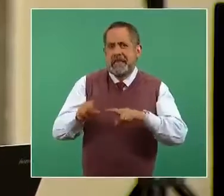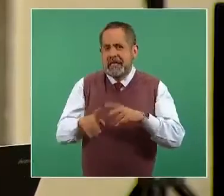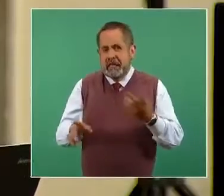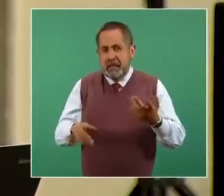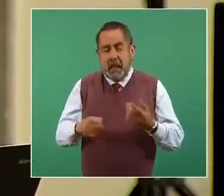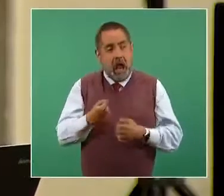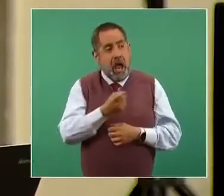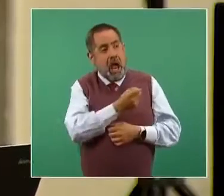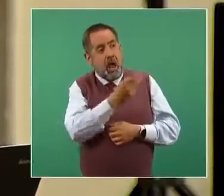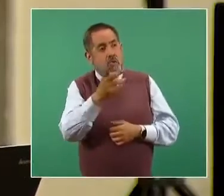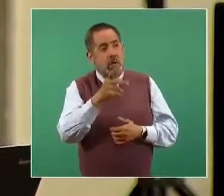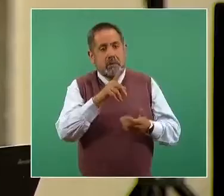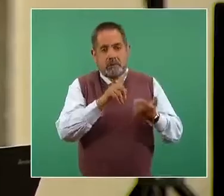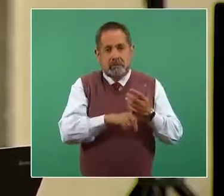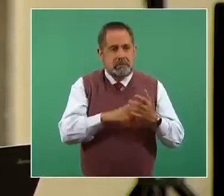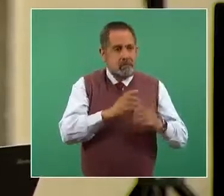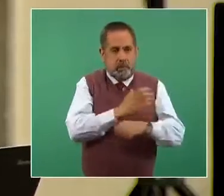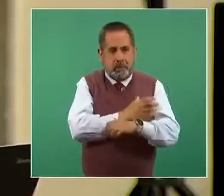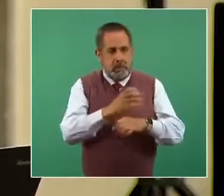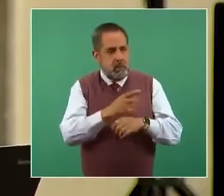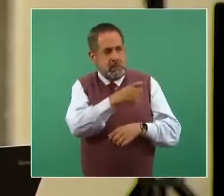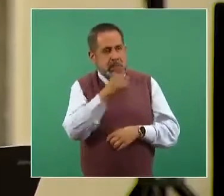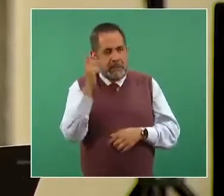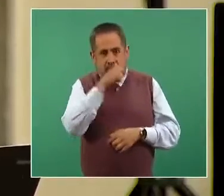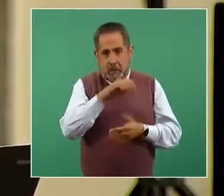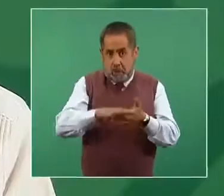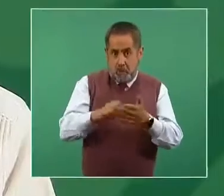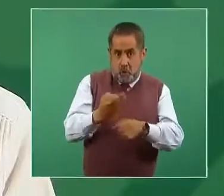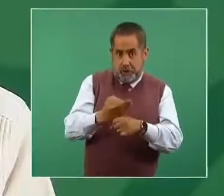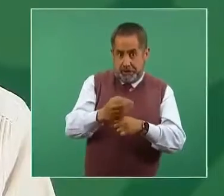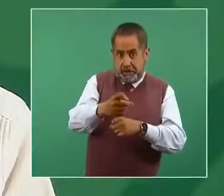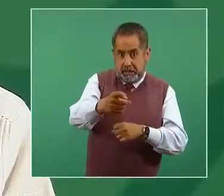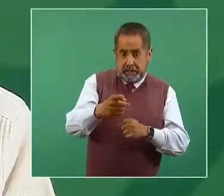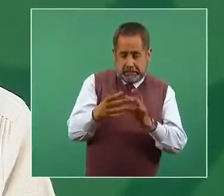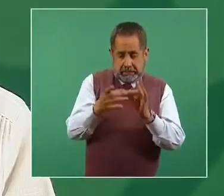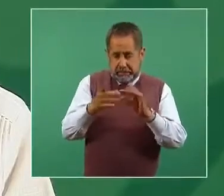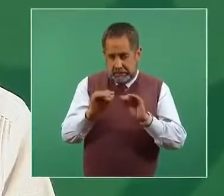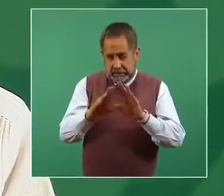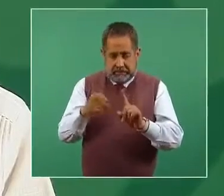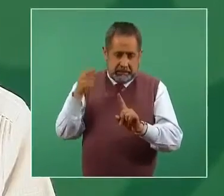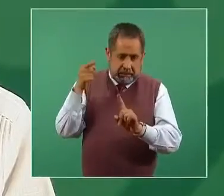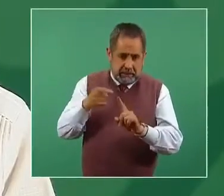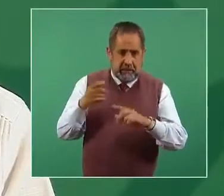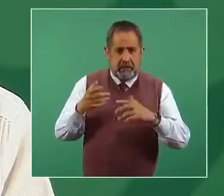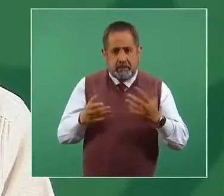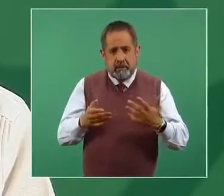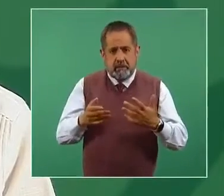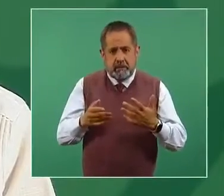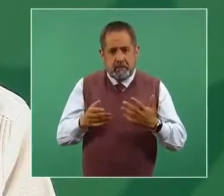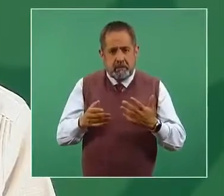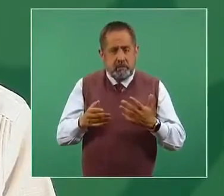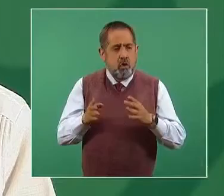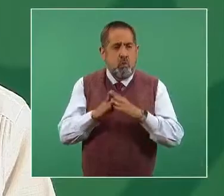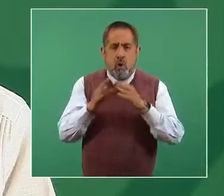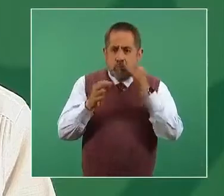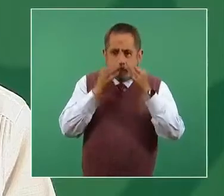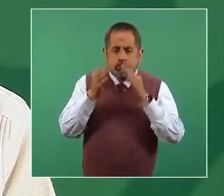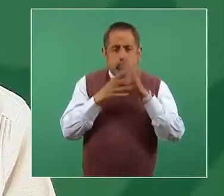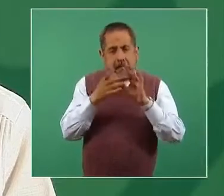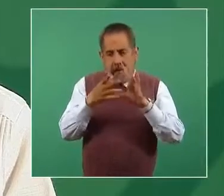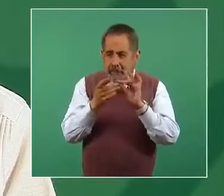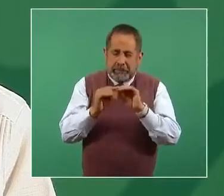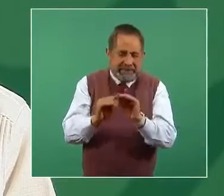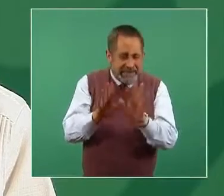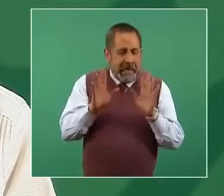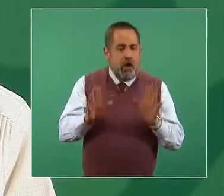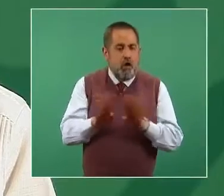de nuestros colegas a veces es muy difícil, como en este caso, definir o digamos hacer notas que ayuden, por